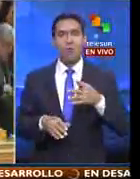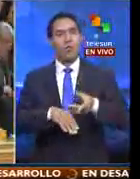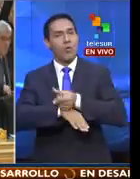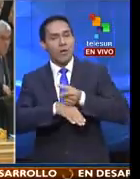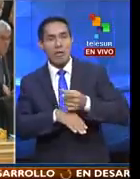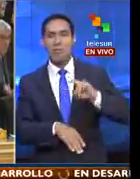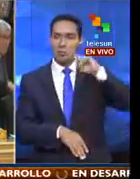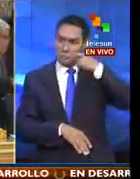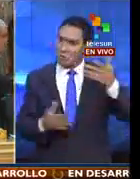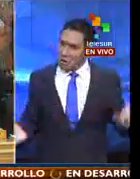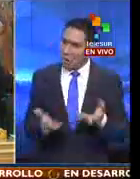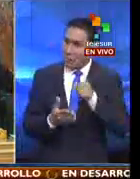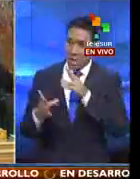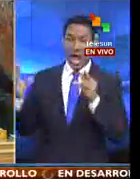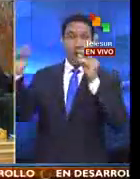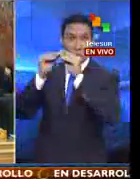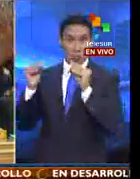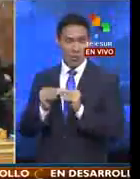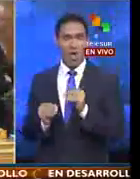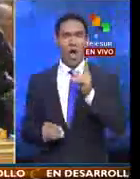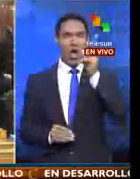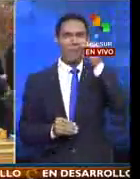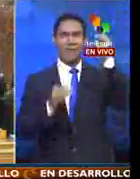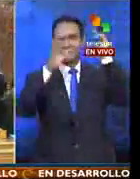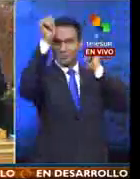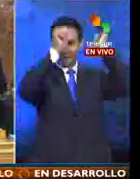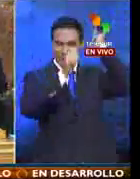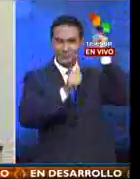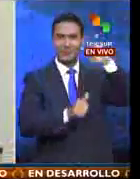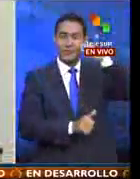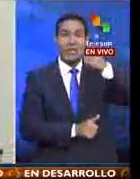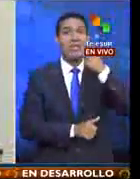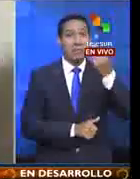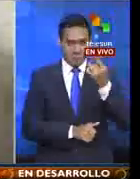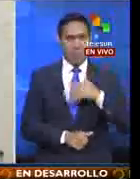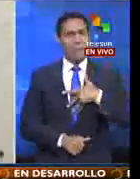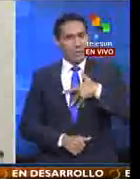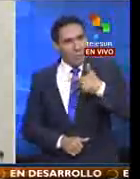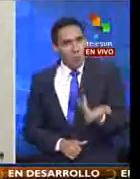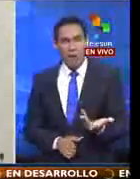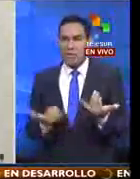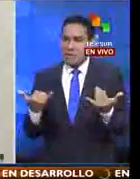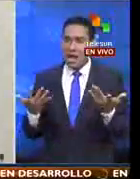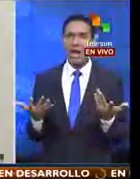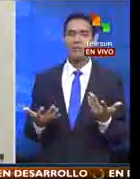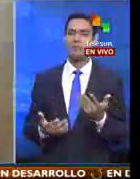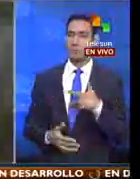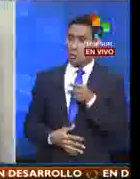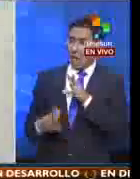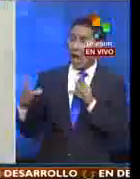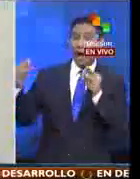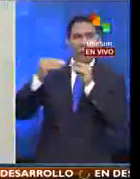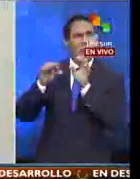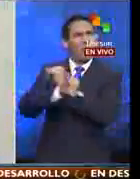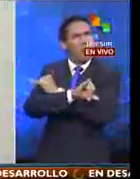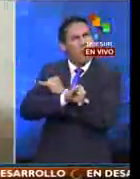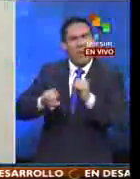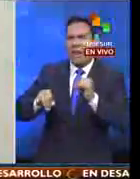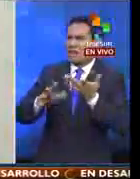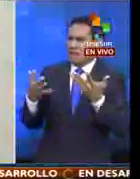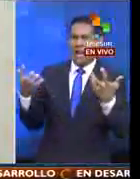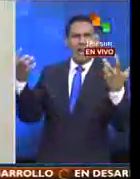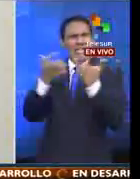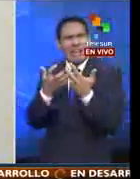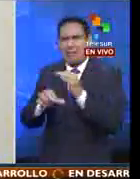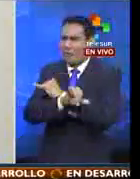estos acuerdos. El canciller ruso Sergei Lavrov dijo que había la posibilidad de llegar a un acuerdo que pusiera fin